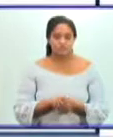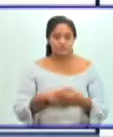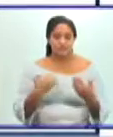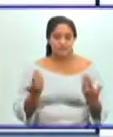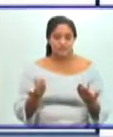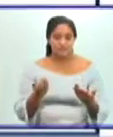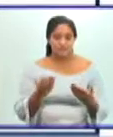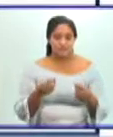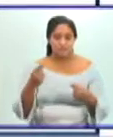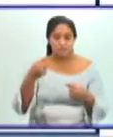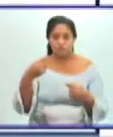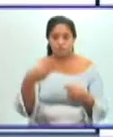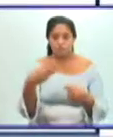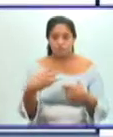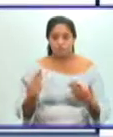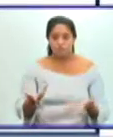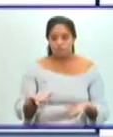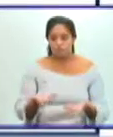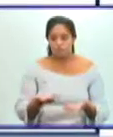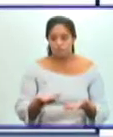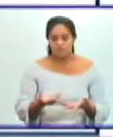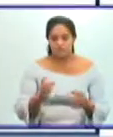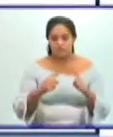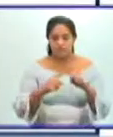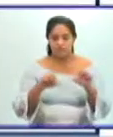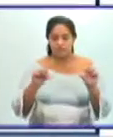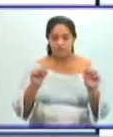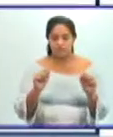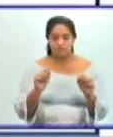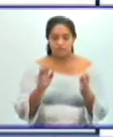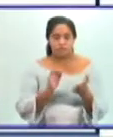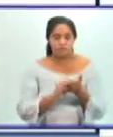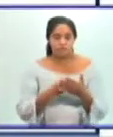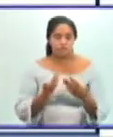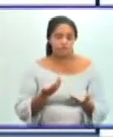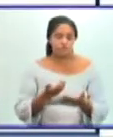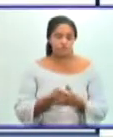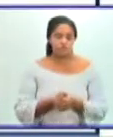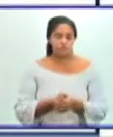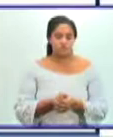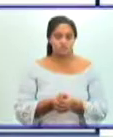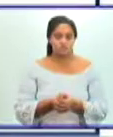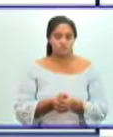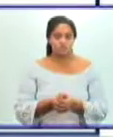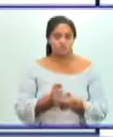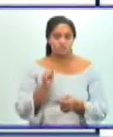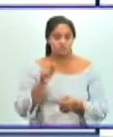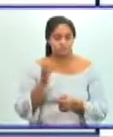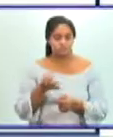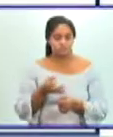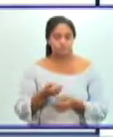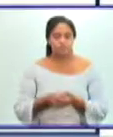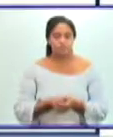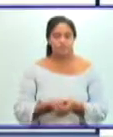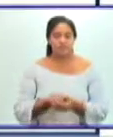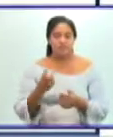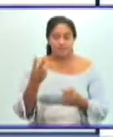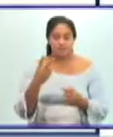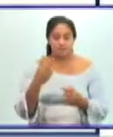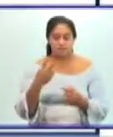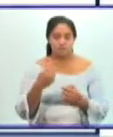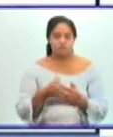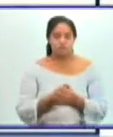parte del teorema de las transversales tuviste en cuenta? Efectivamente, la segunda parte